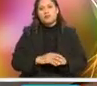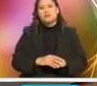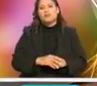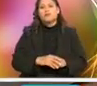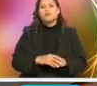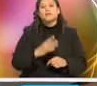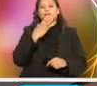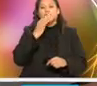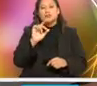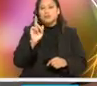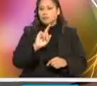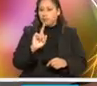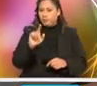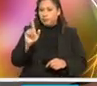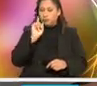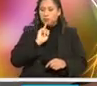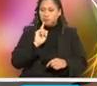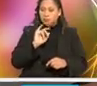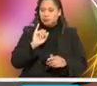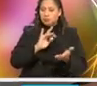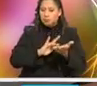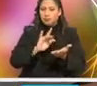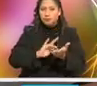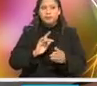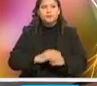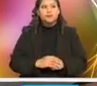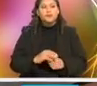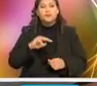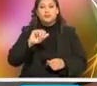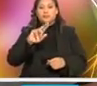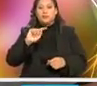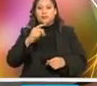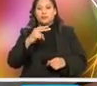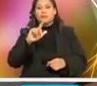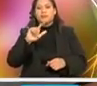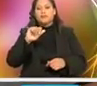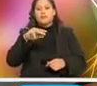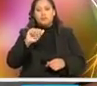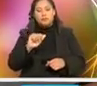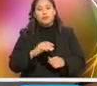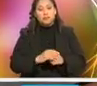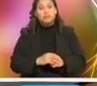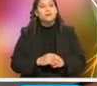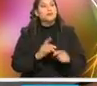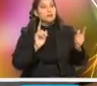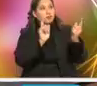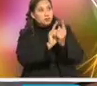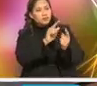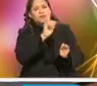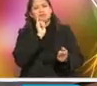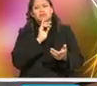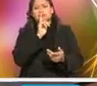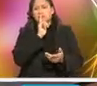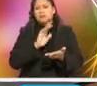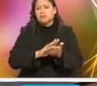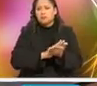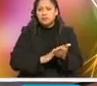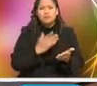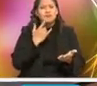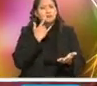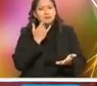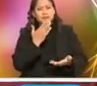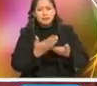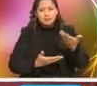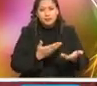¿no? Claro. Entonces, pues sí, y sí, a Marta Lamas, pues, en donde sea te la encuentres, es además sencillísima,